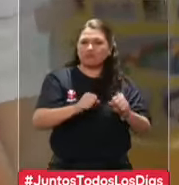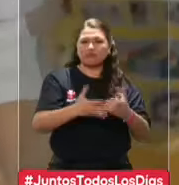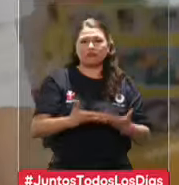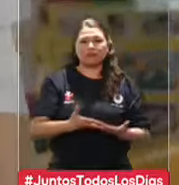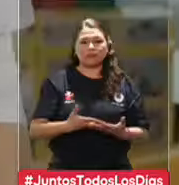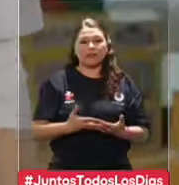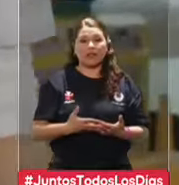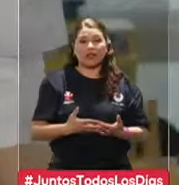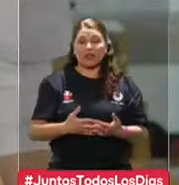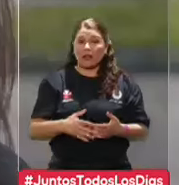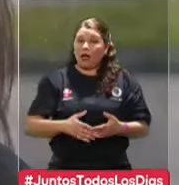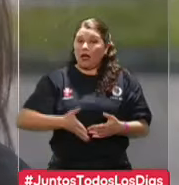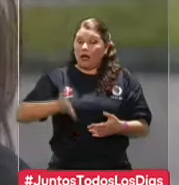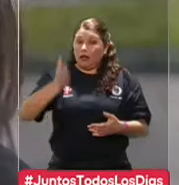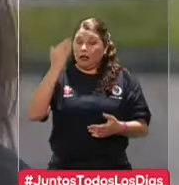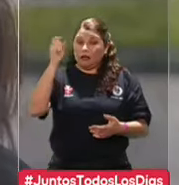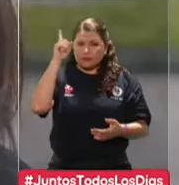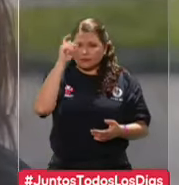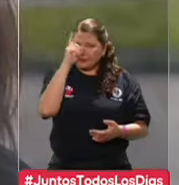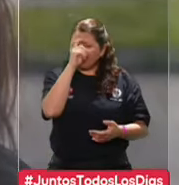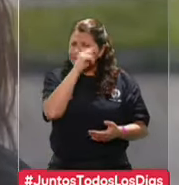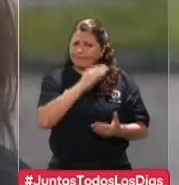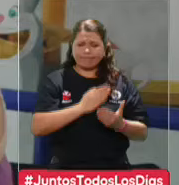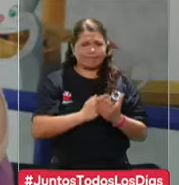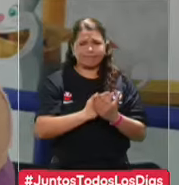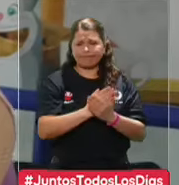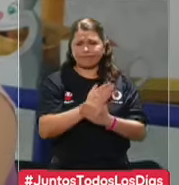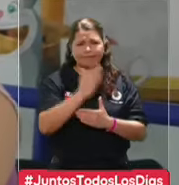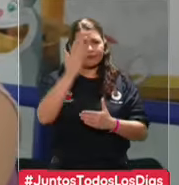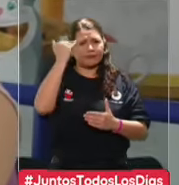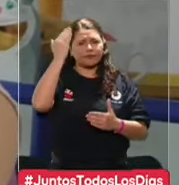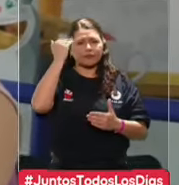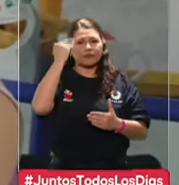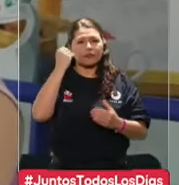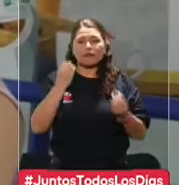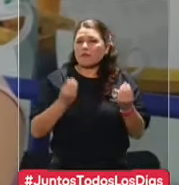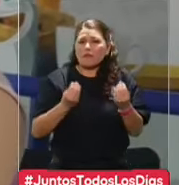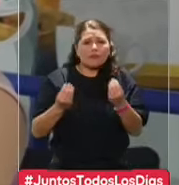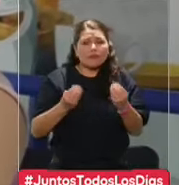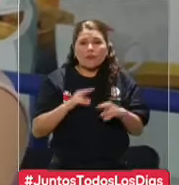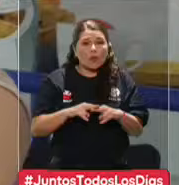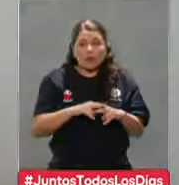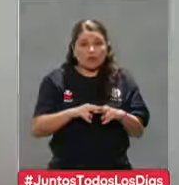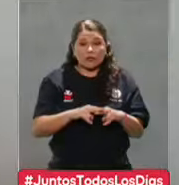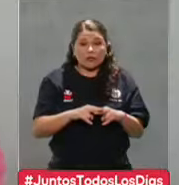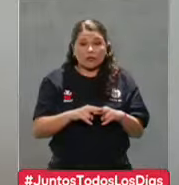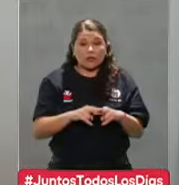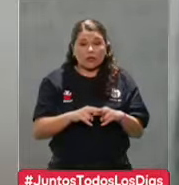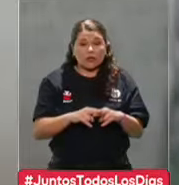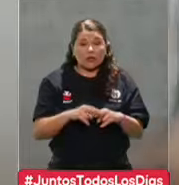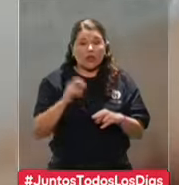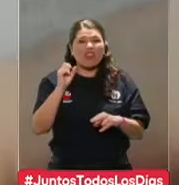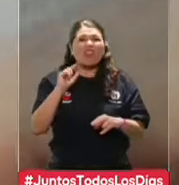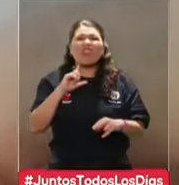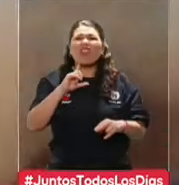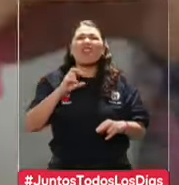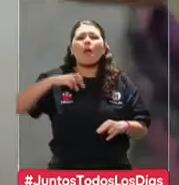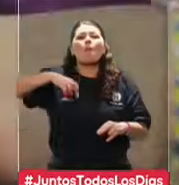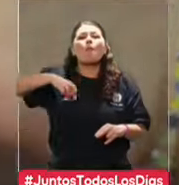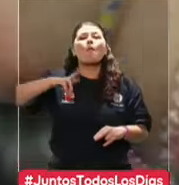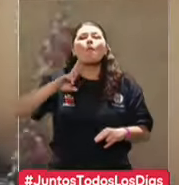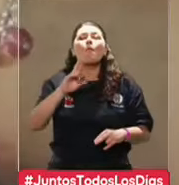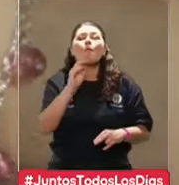Era harto difícil porque al principio no sabía cómo manejarlas o qué eran las prótesis. De